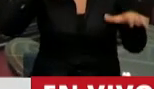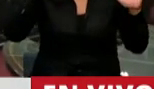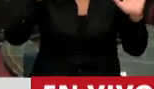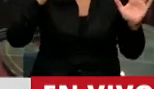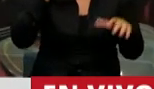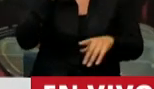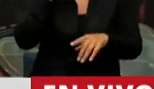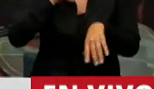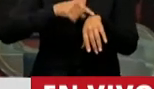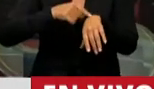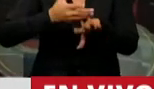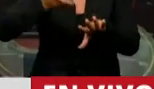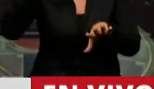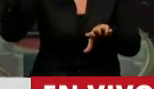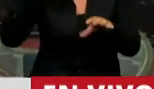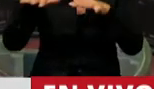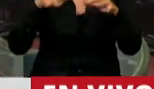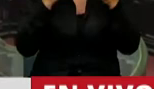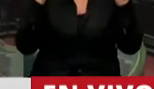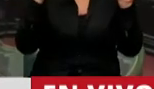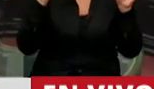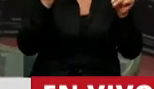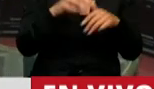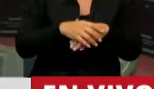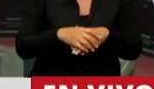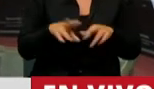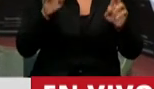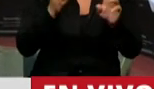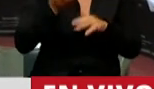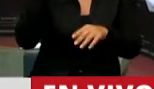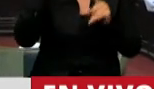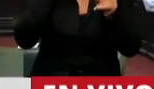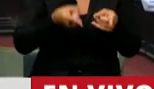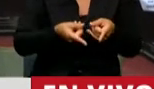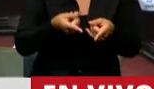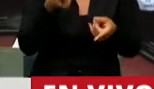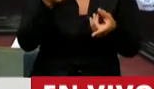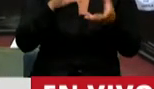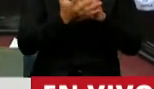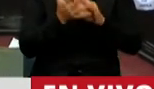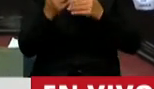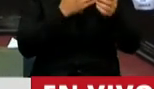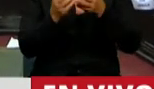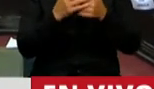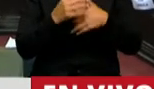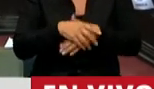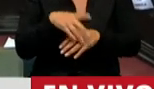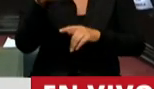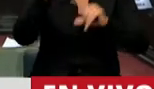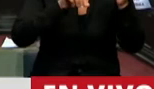la situación fue distinta en la Argentina, también hubiésemos tenido una oposición con vocación de construir. Y algunos podrán